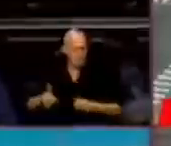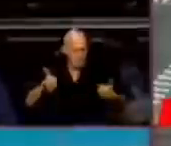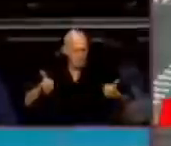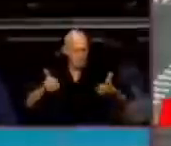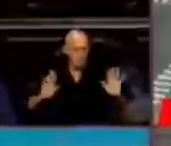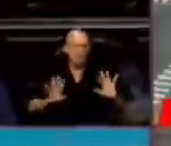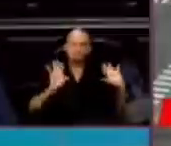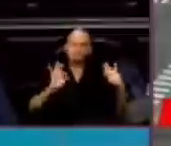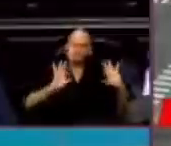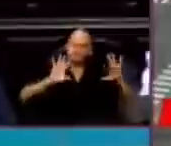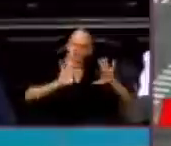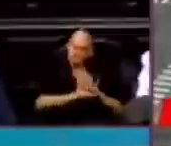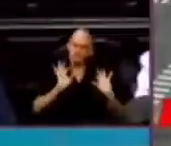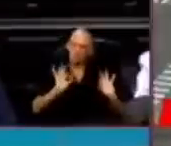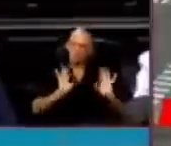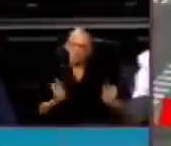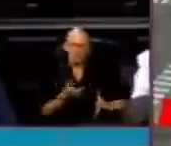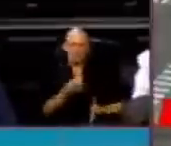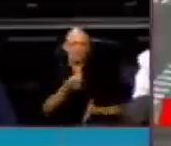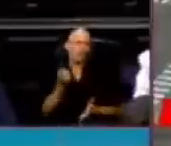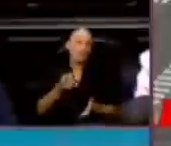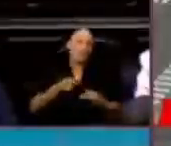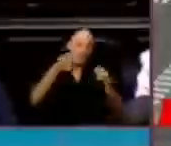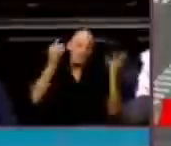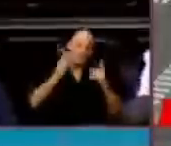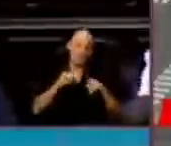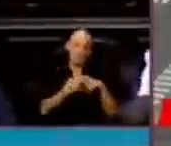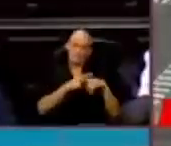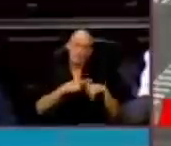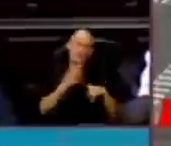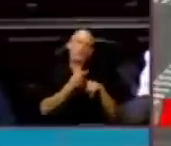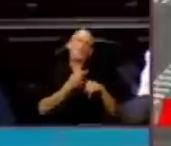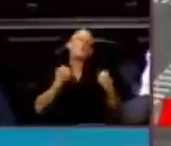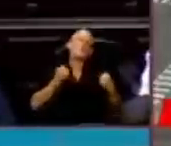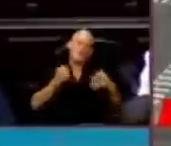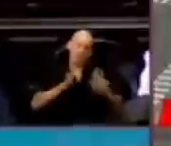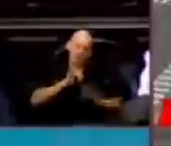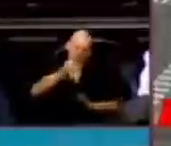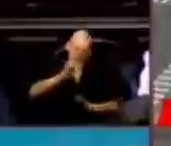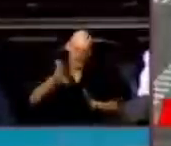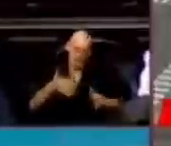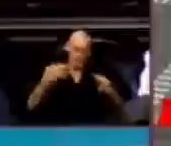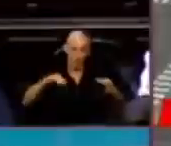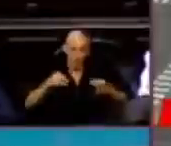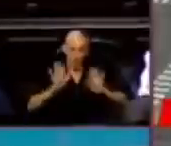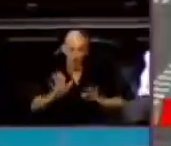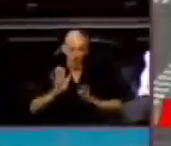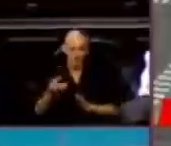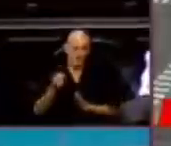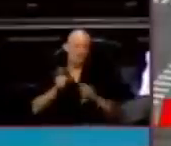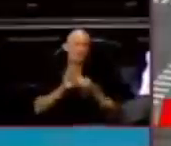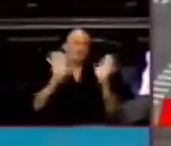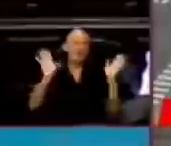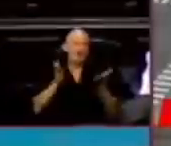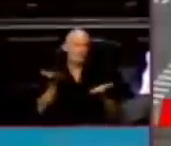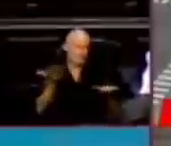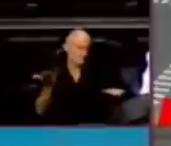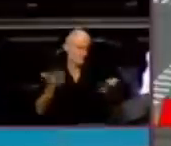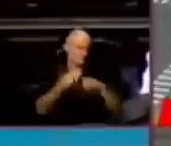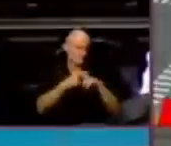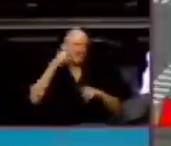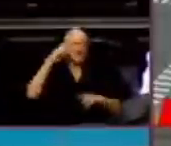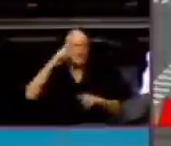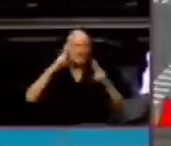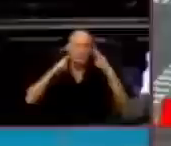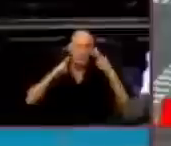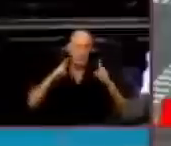todos impuestos distorsivos que habían desaparecido con Menem y Cavallo. Cada vez volvemos a los impuestos